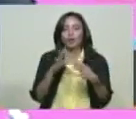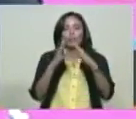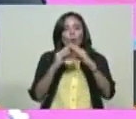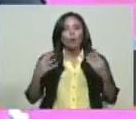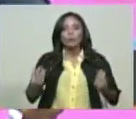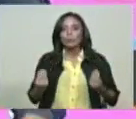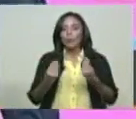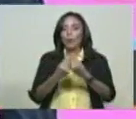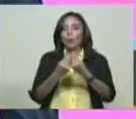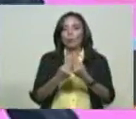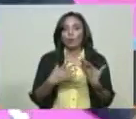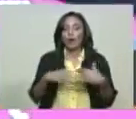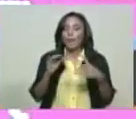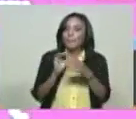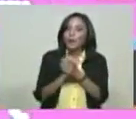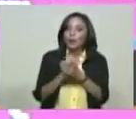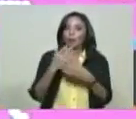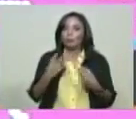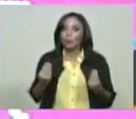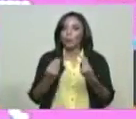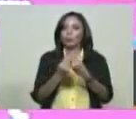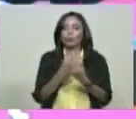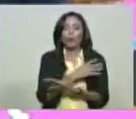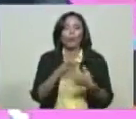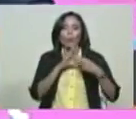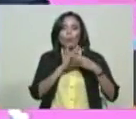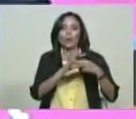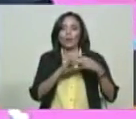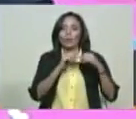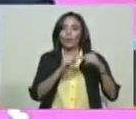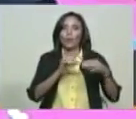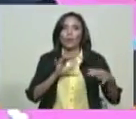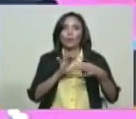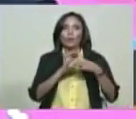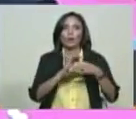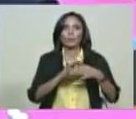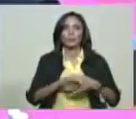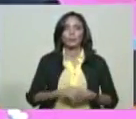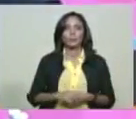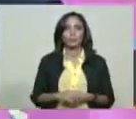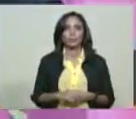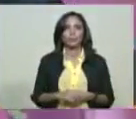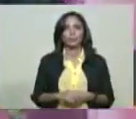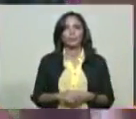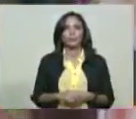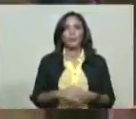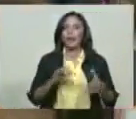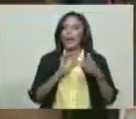revolucionario ya que debemos salir más unidos que nunca más hermanados